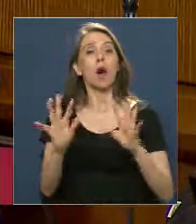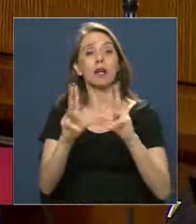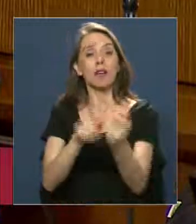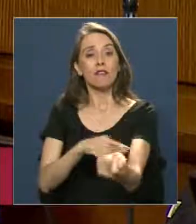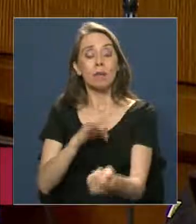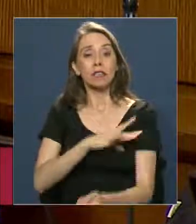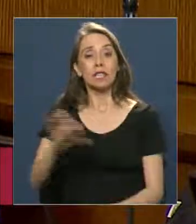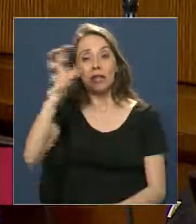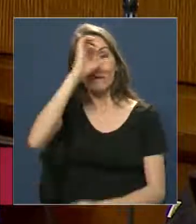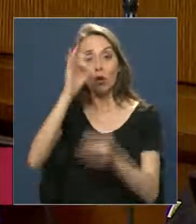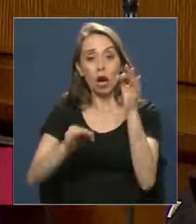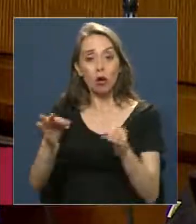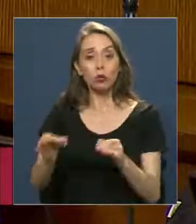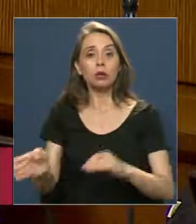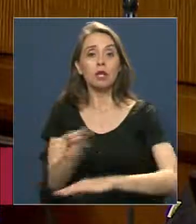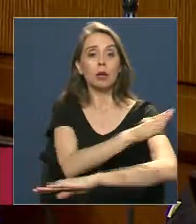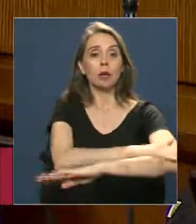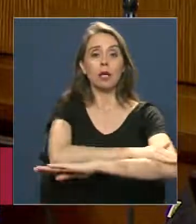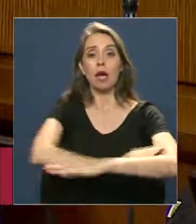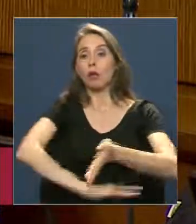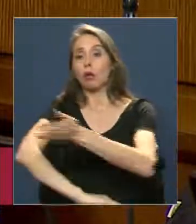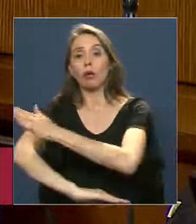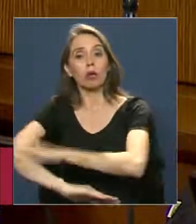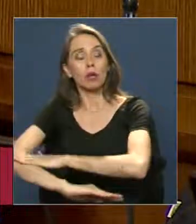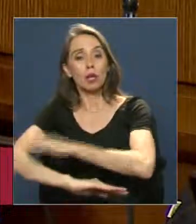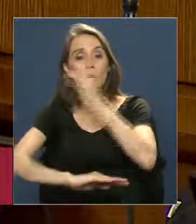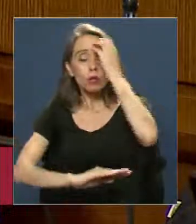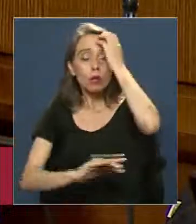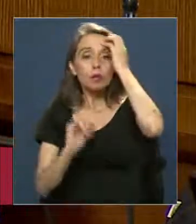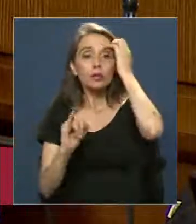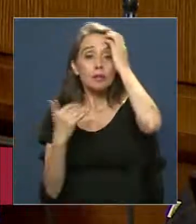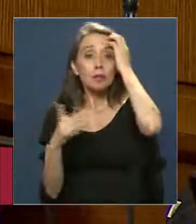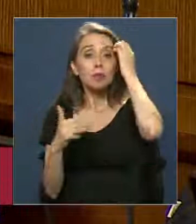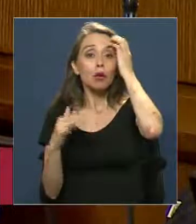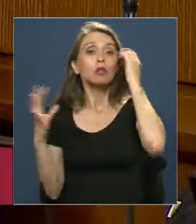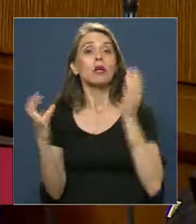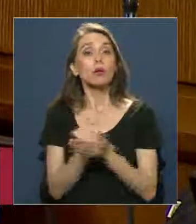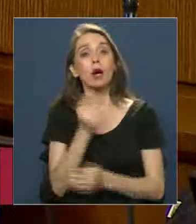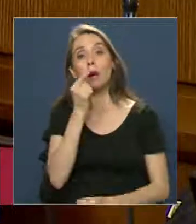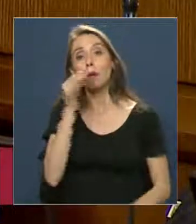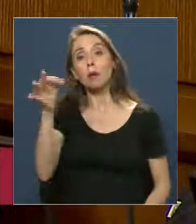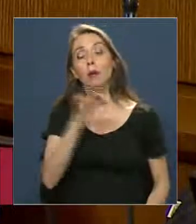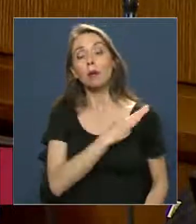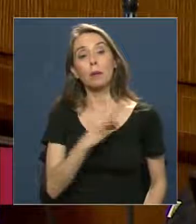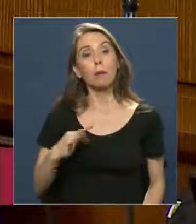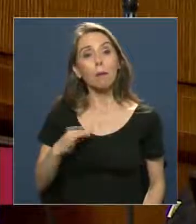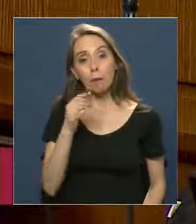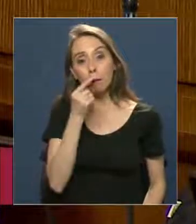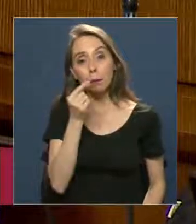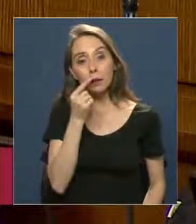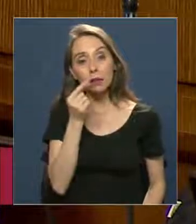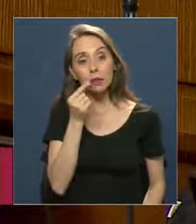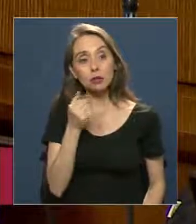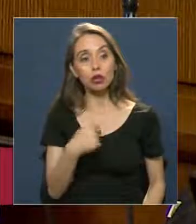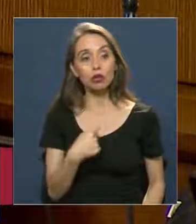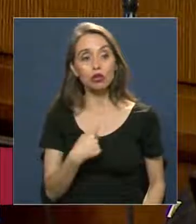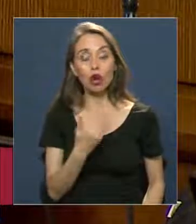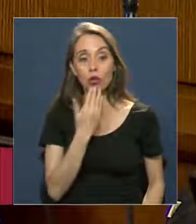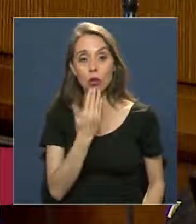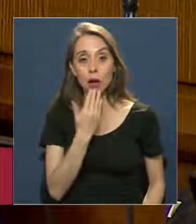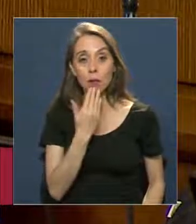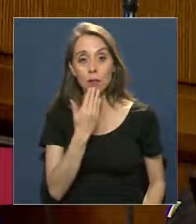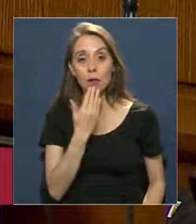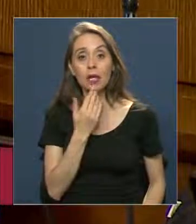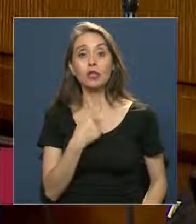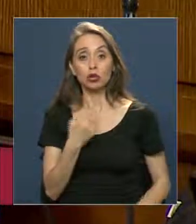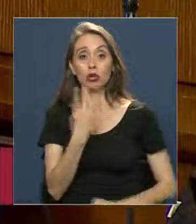Chile, sea de un lado o de otro, es importante. Quiero, ministro, por último decirle por su intermedio que yo también he sido, siendo